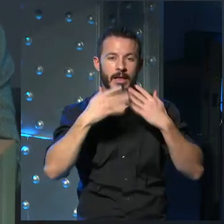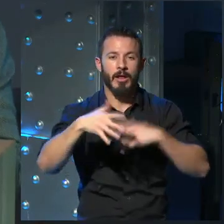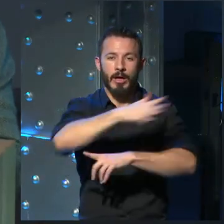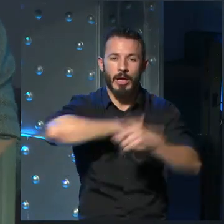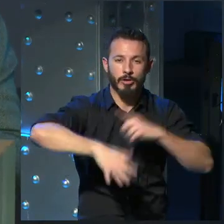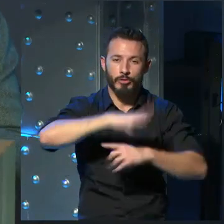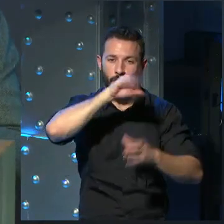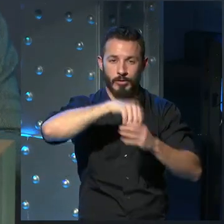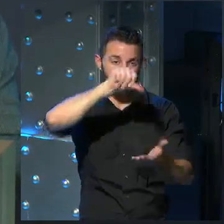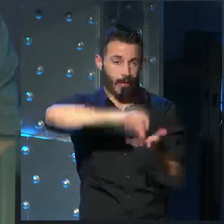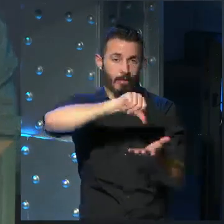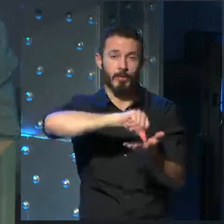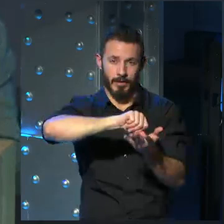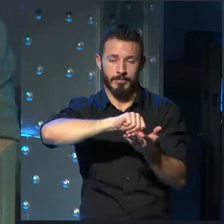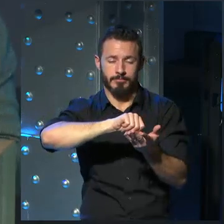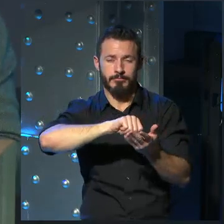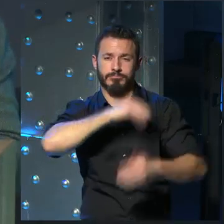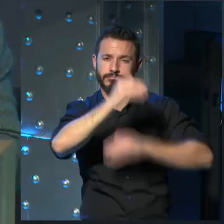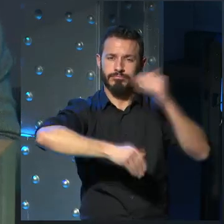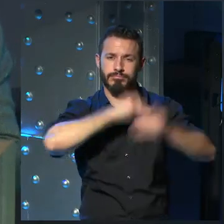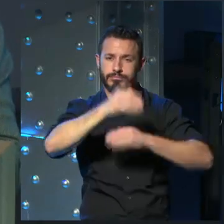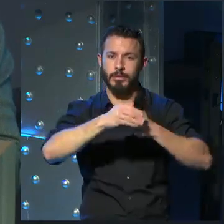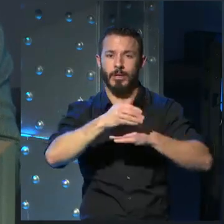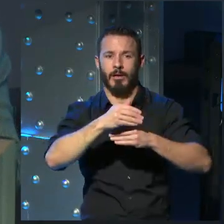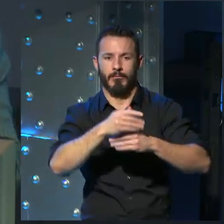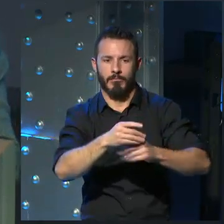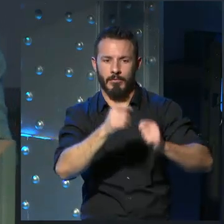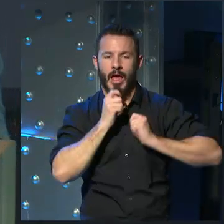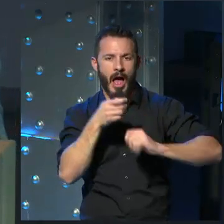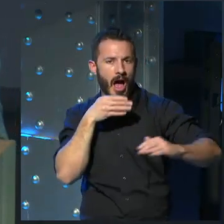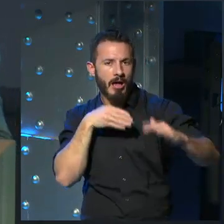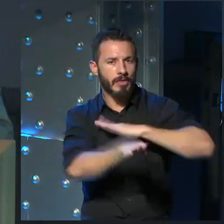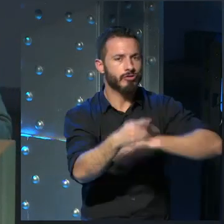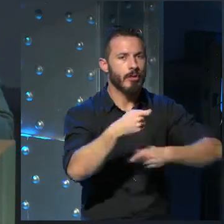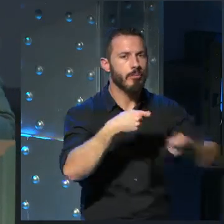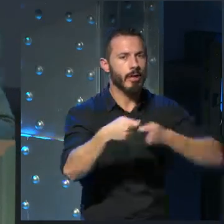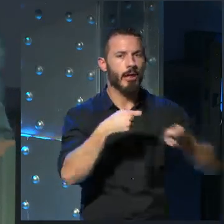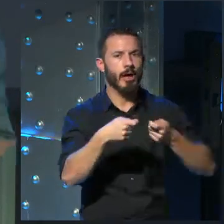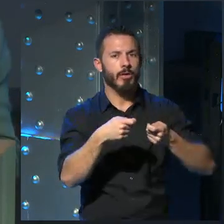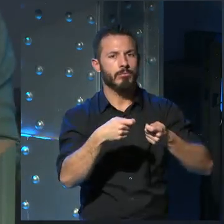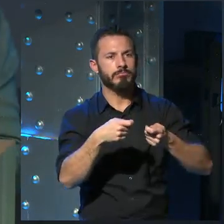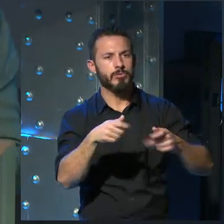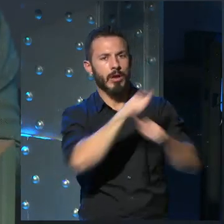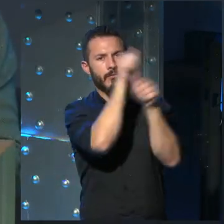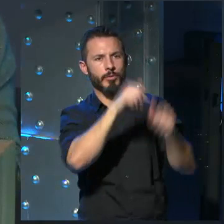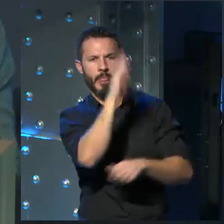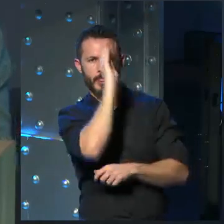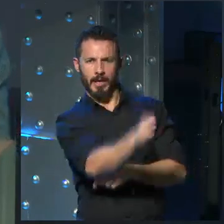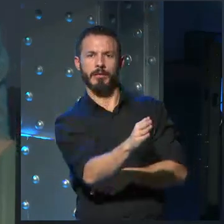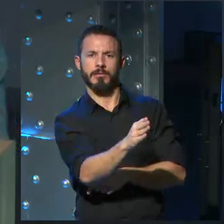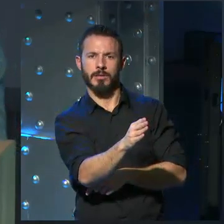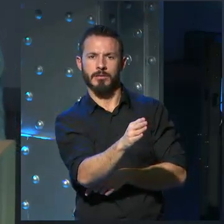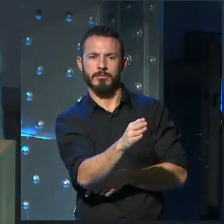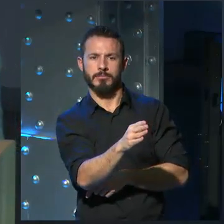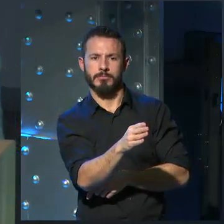de la ciudad, en la que permite tener acceso al mercado de una manera mucho más directa, con una